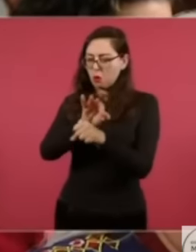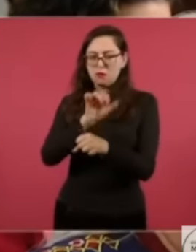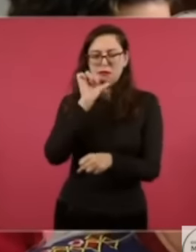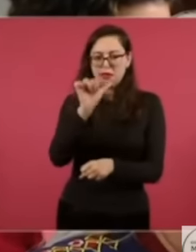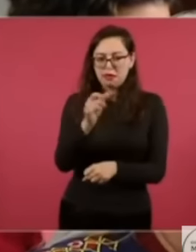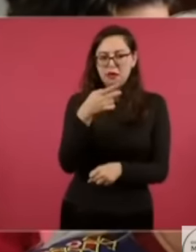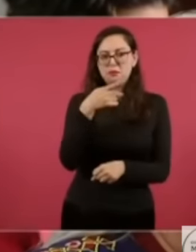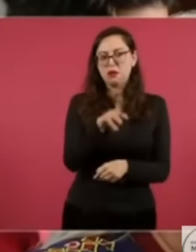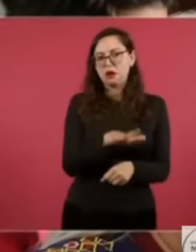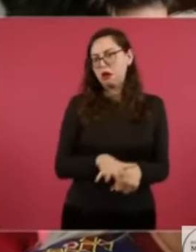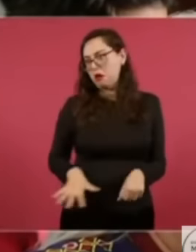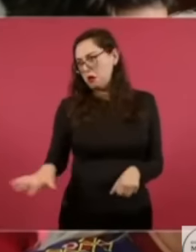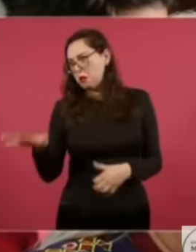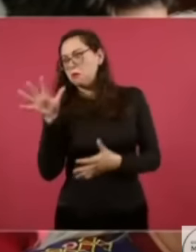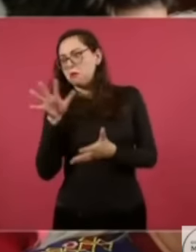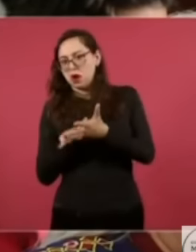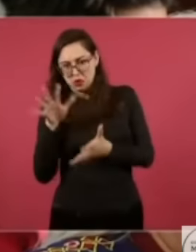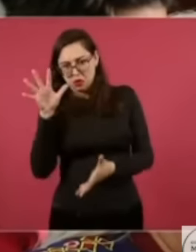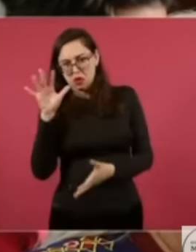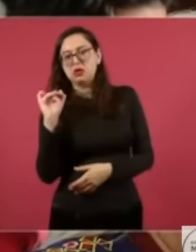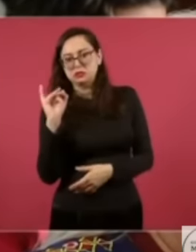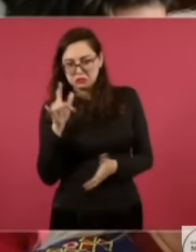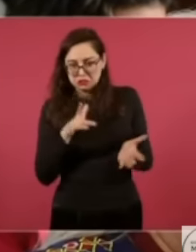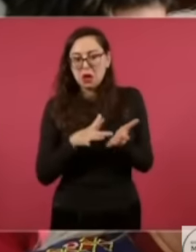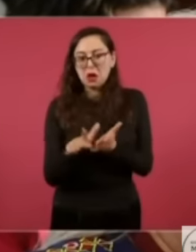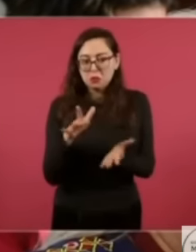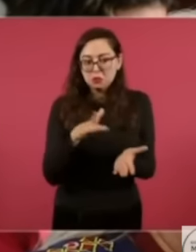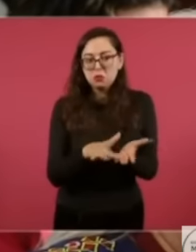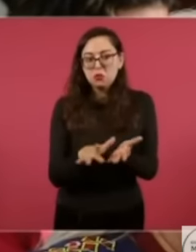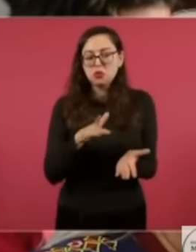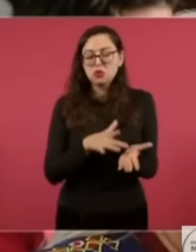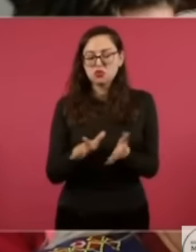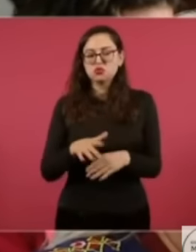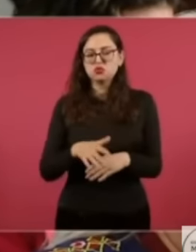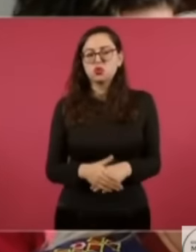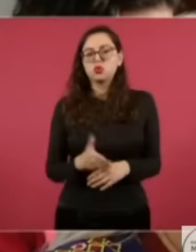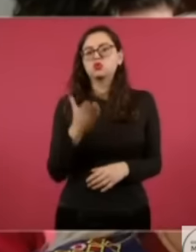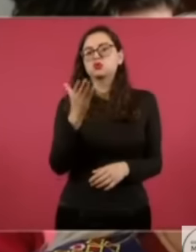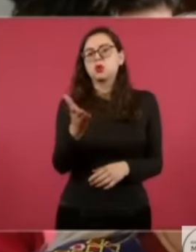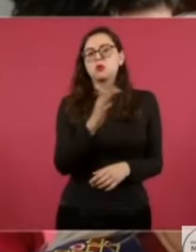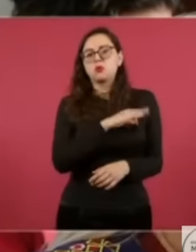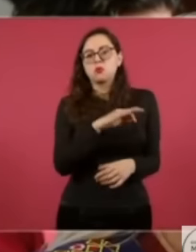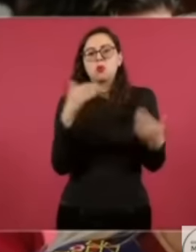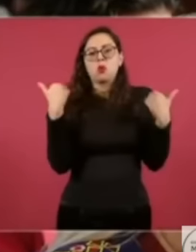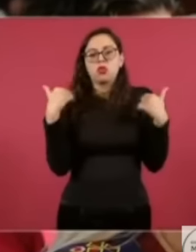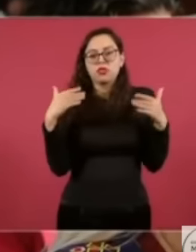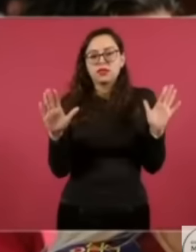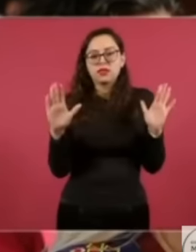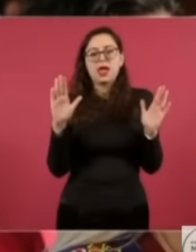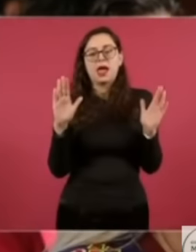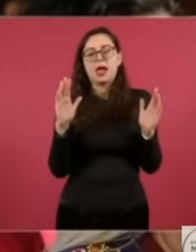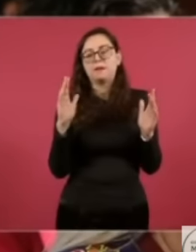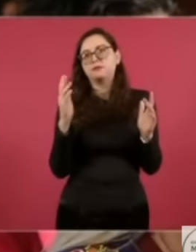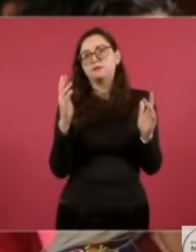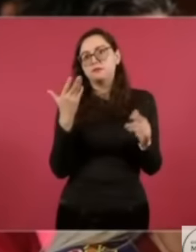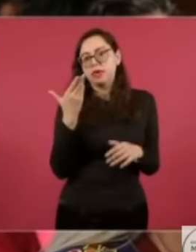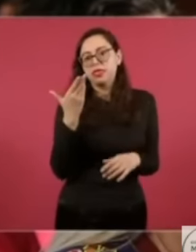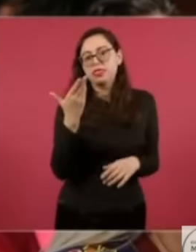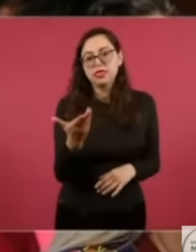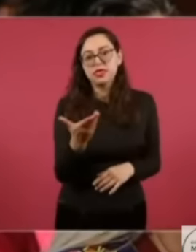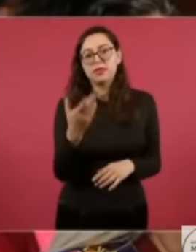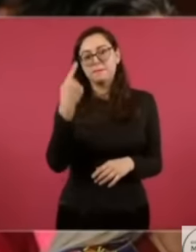pero el pueblo, mucha parte del pueblo sí está con usted. ¿Usted por qué no le pidió al pueblo que le ayudara a vigilar,